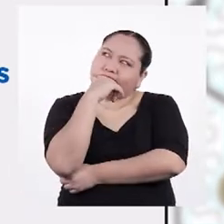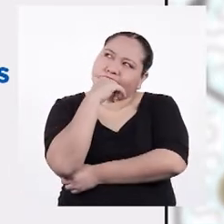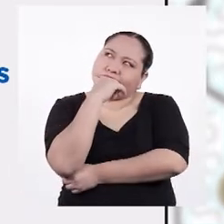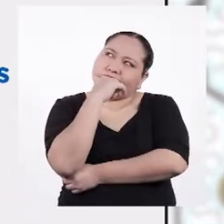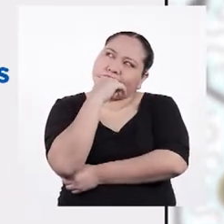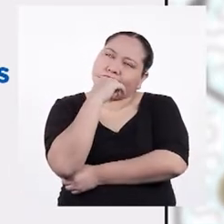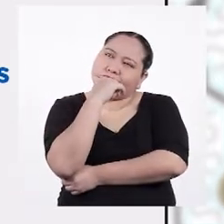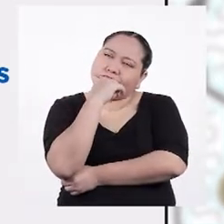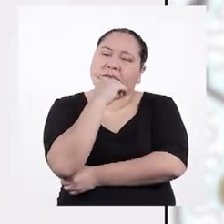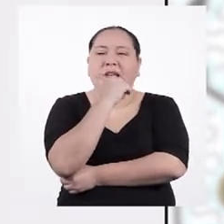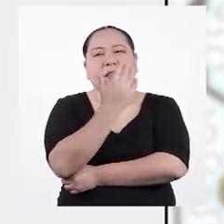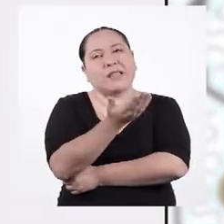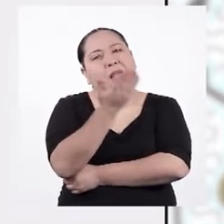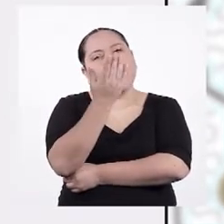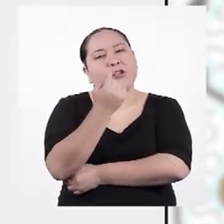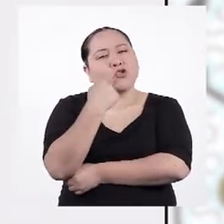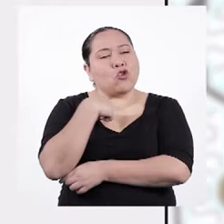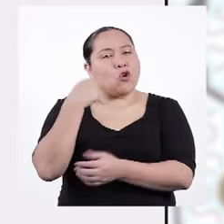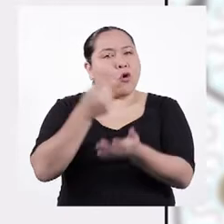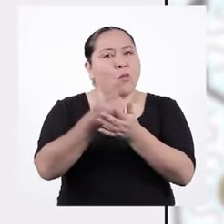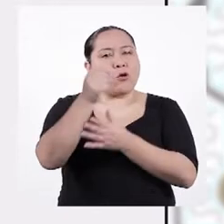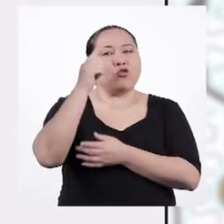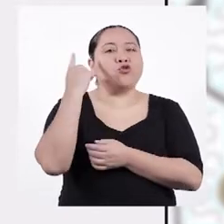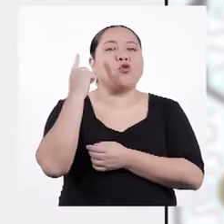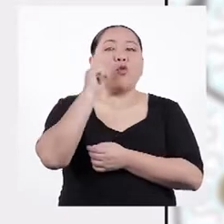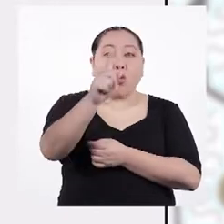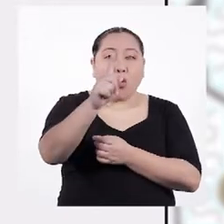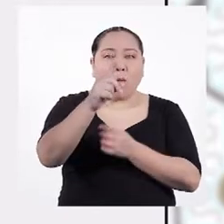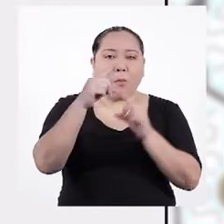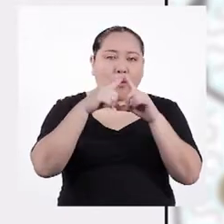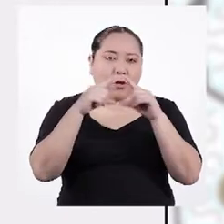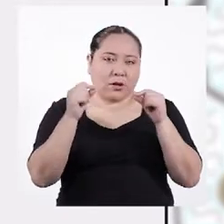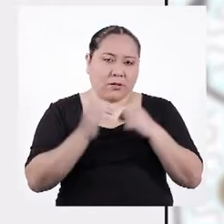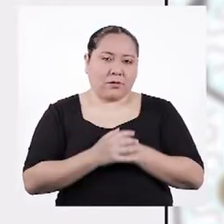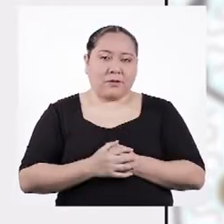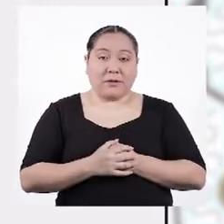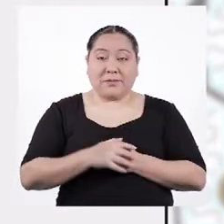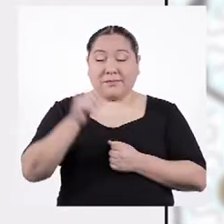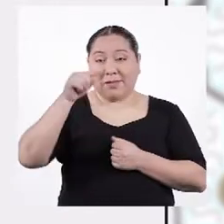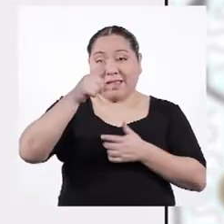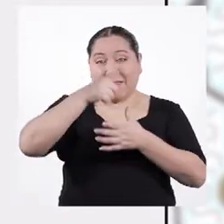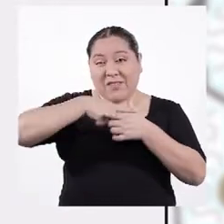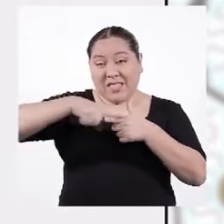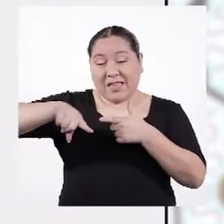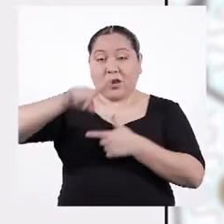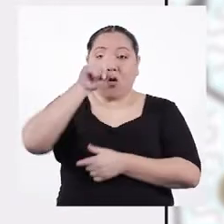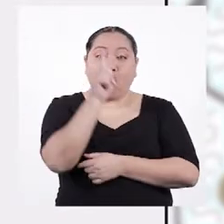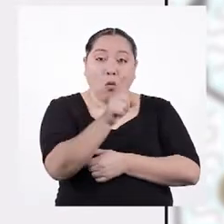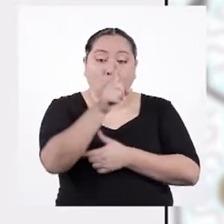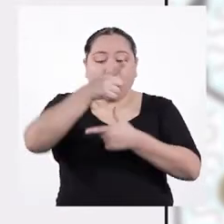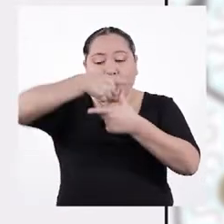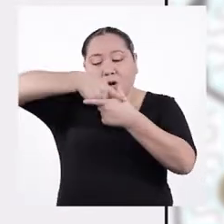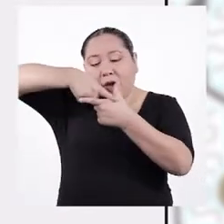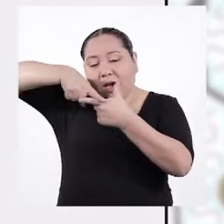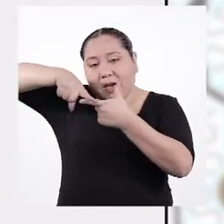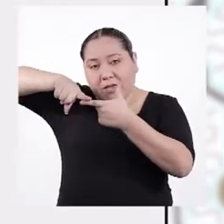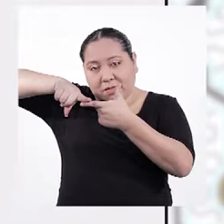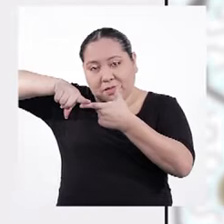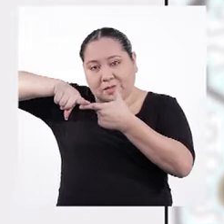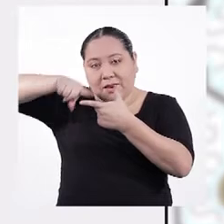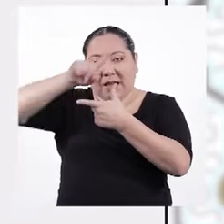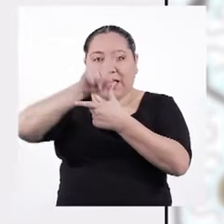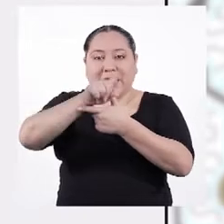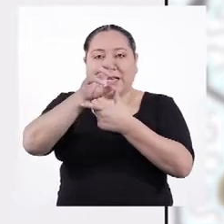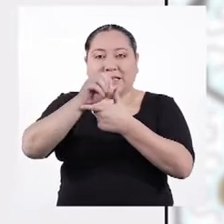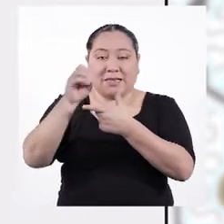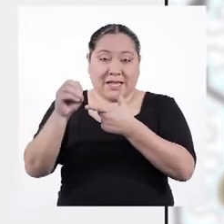boleto. Pues en ese caso tendremos que dividir 1, el número de boletos que compraste, entre 100, el número